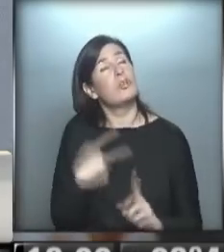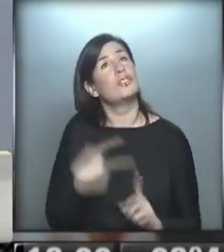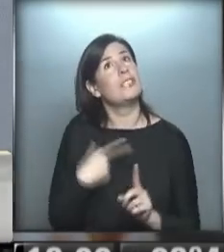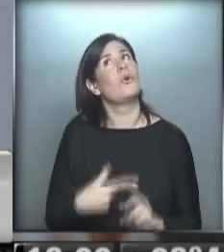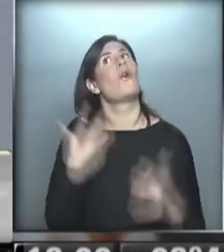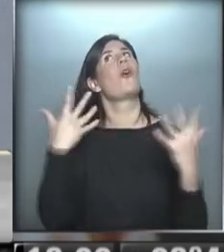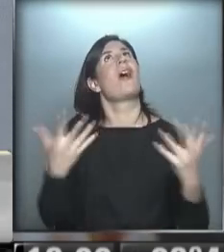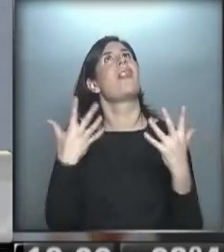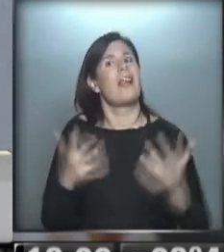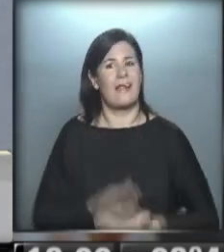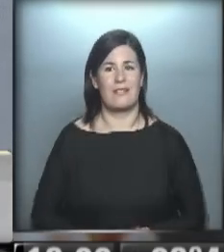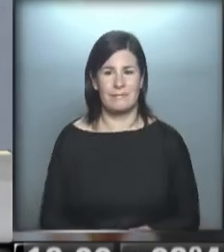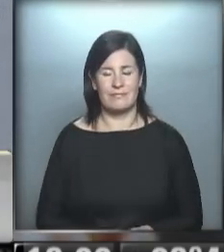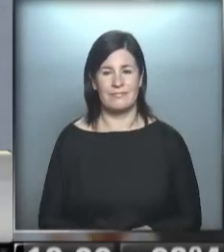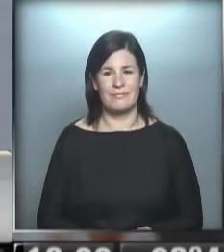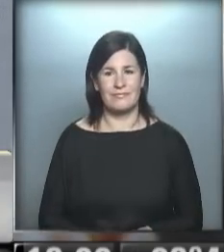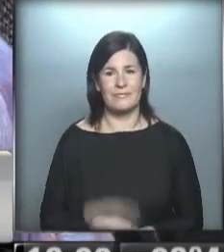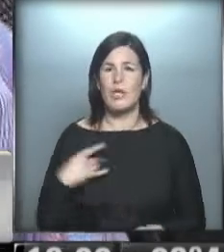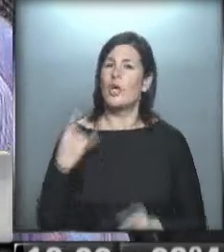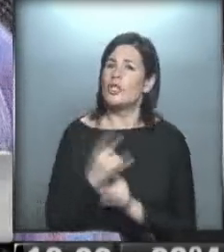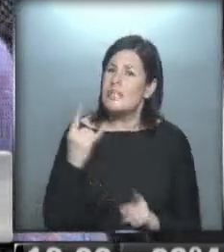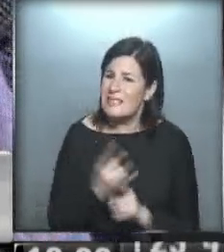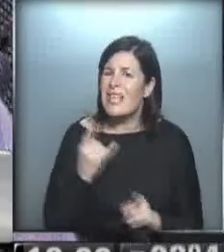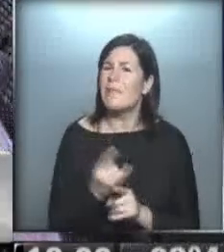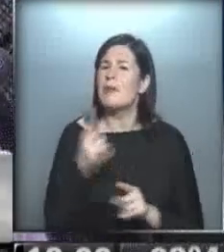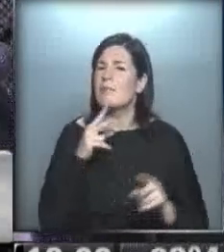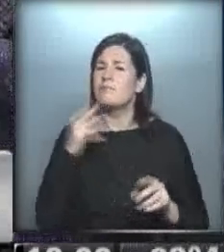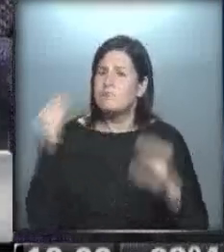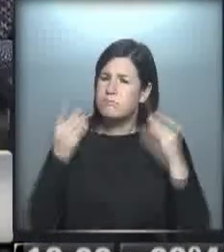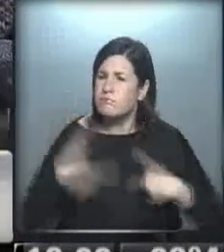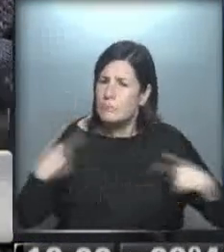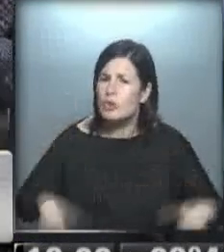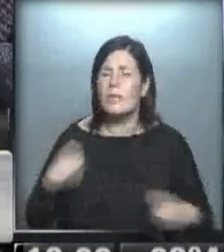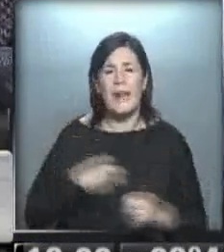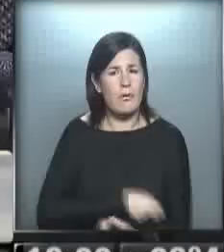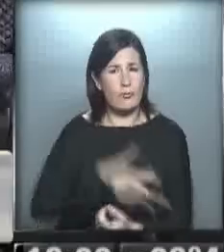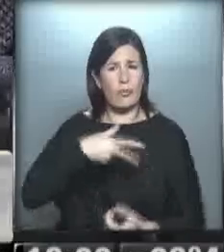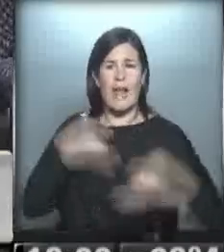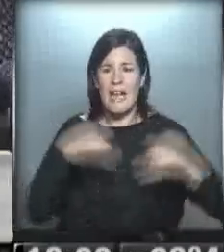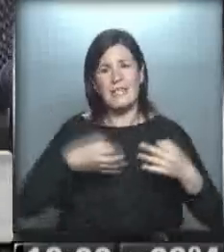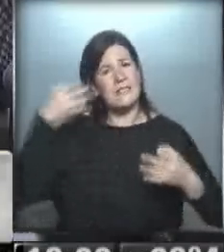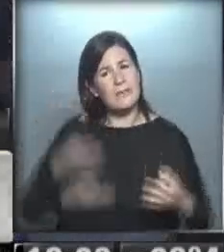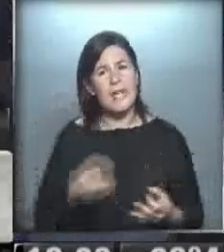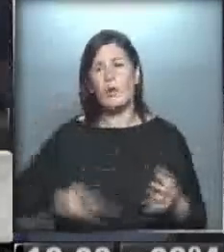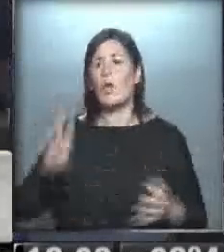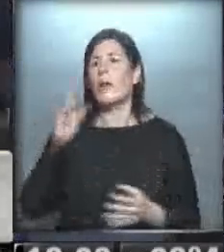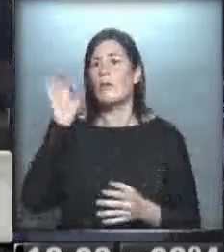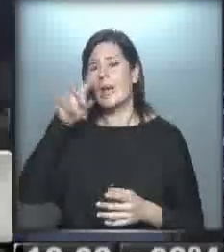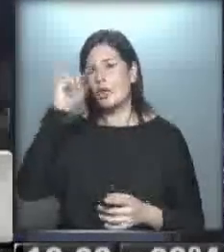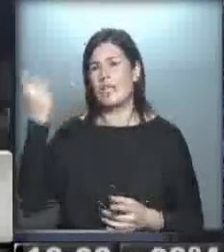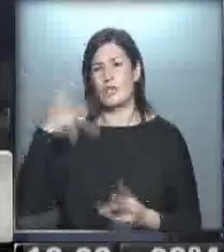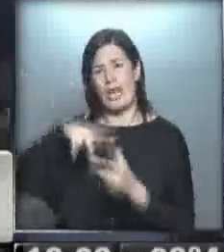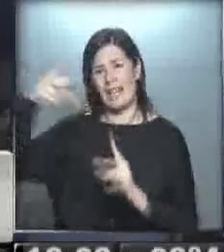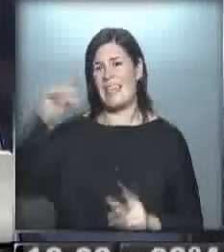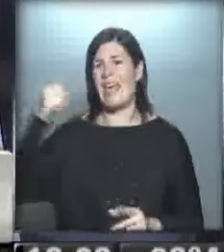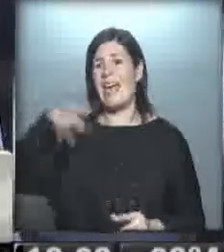ojalá. Así que siempre me ocupo de que todos los análisis se hagan en el Banco Nacional de Datos Genéticos, a